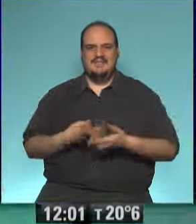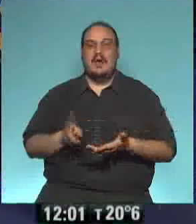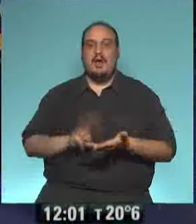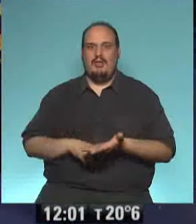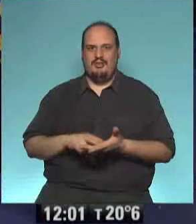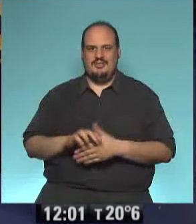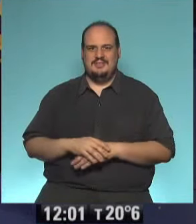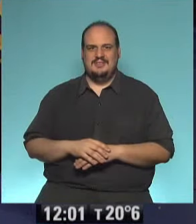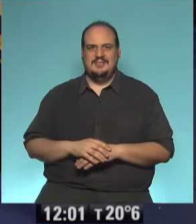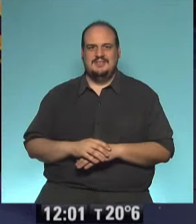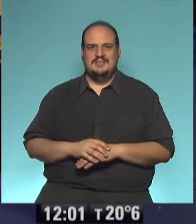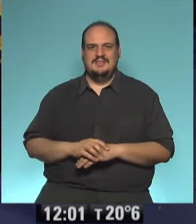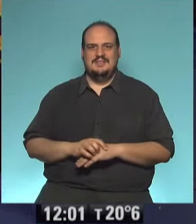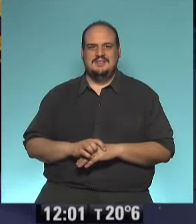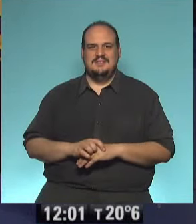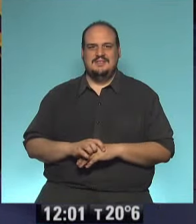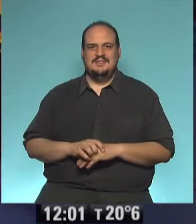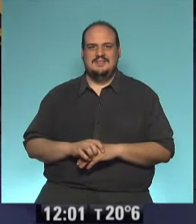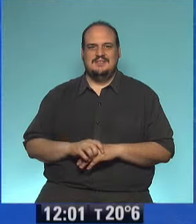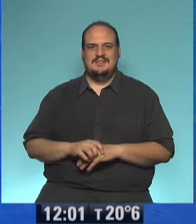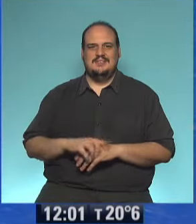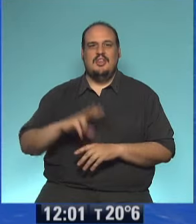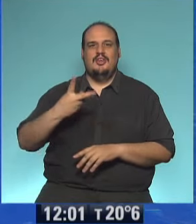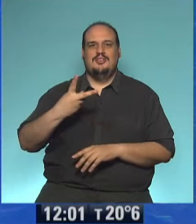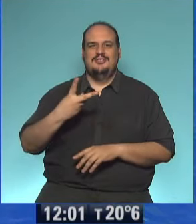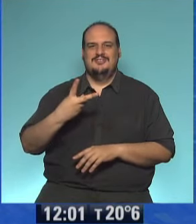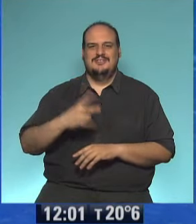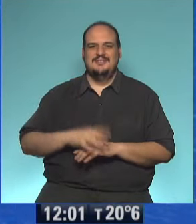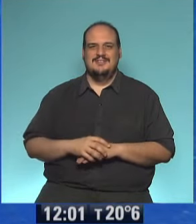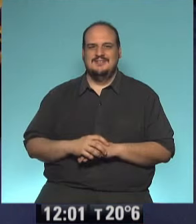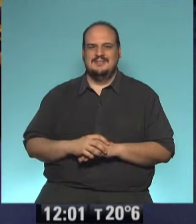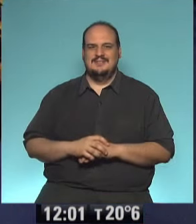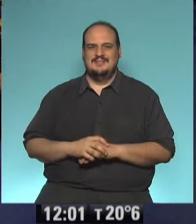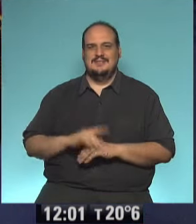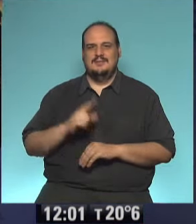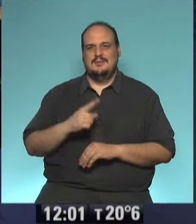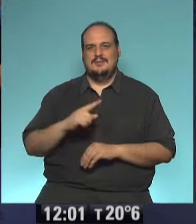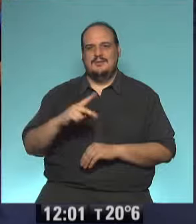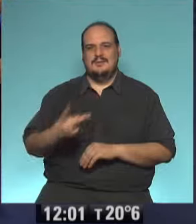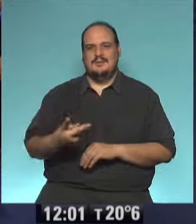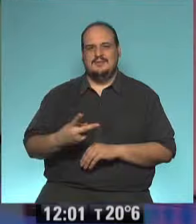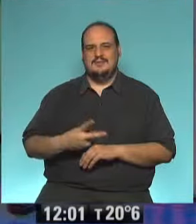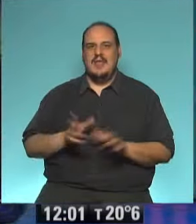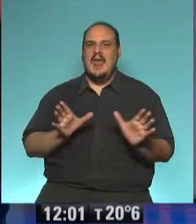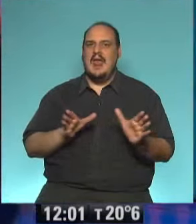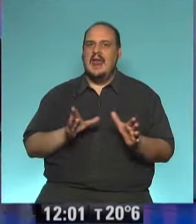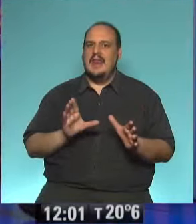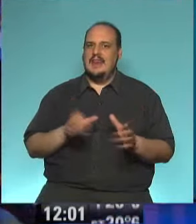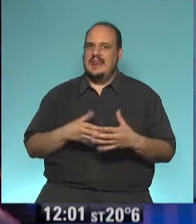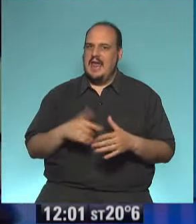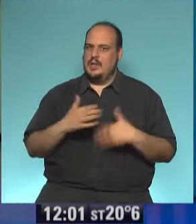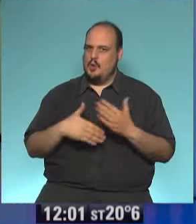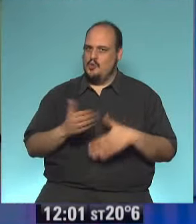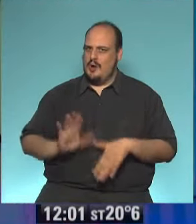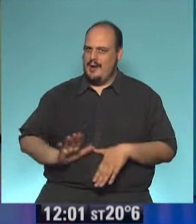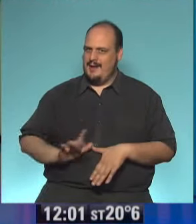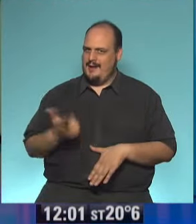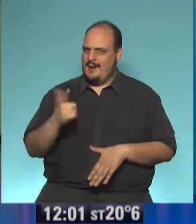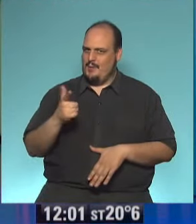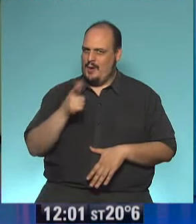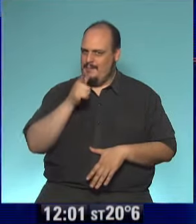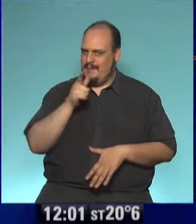Agus. Otra oportunidad. El ese dado. Dos. Uno, dos. Me parece que este dado no tiene muchas ganas de jugar. A